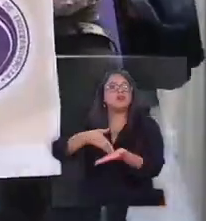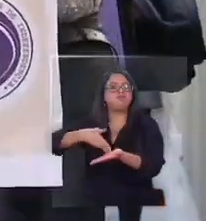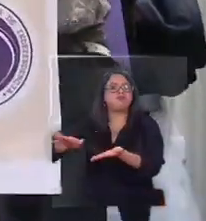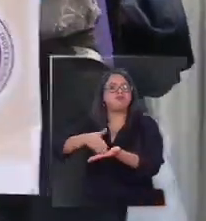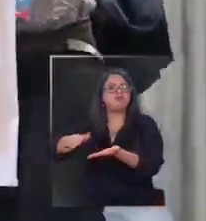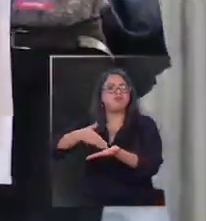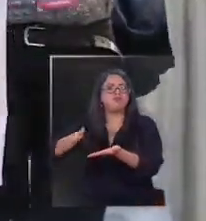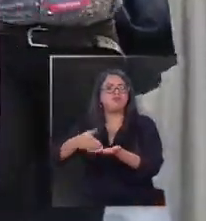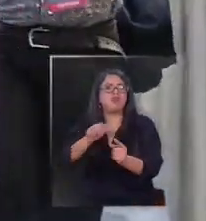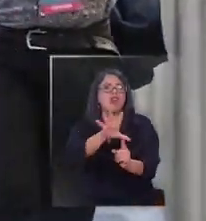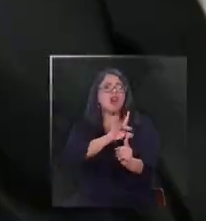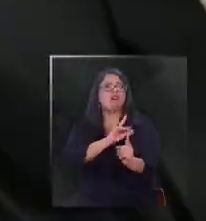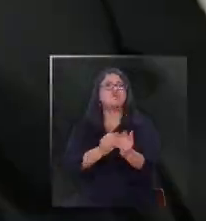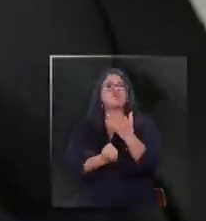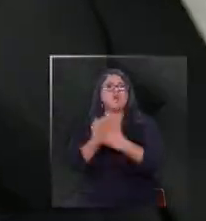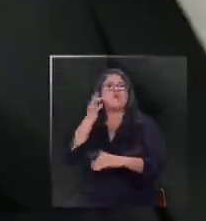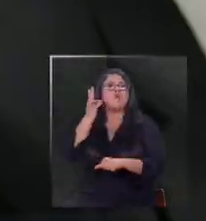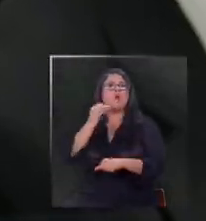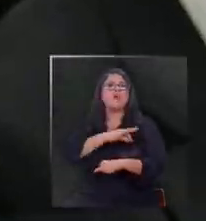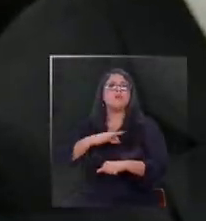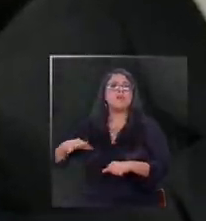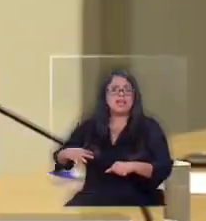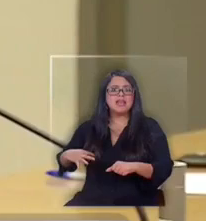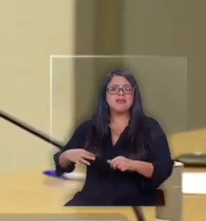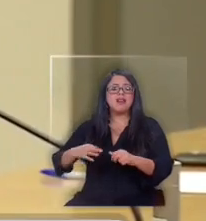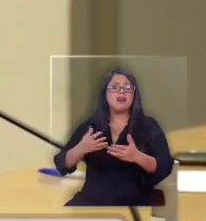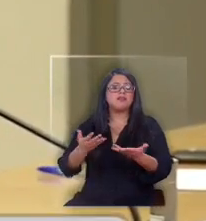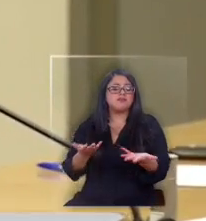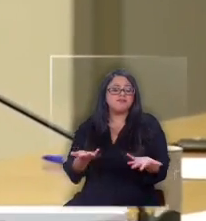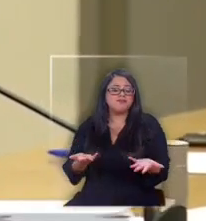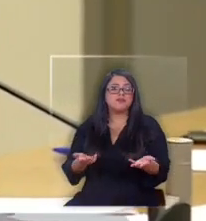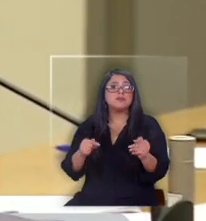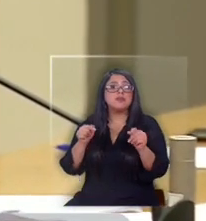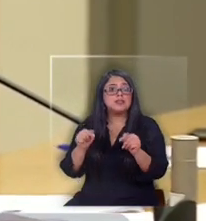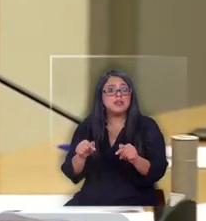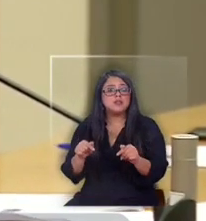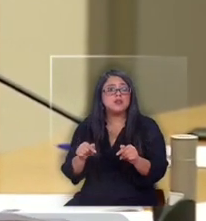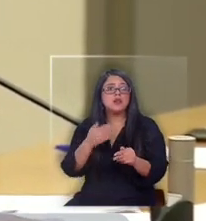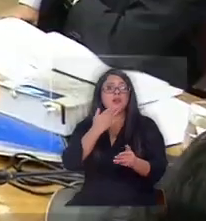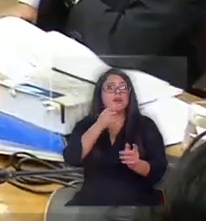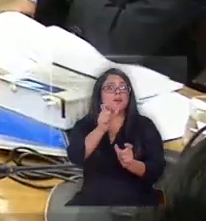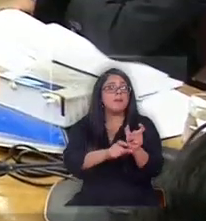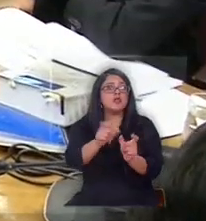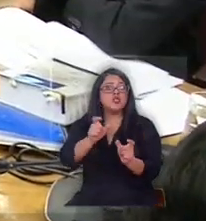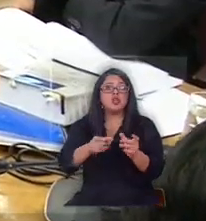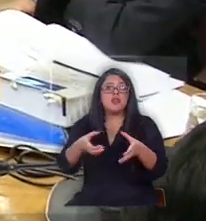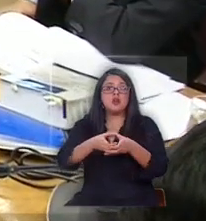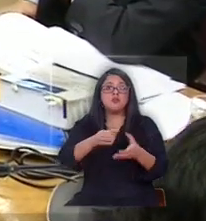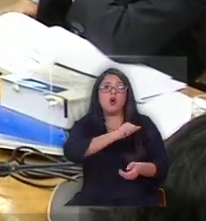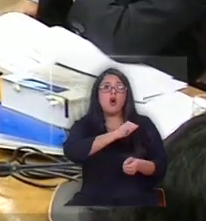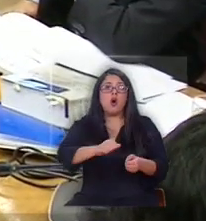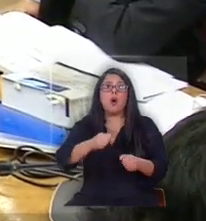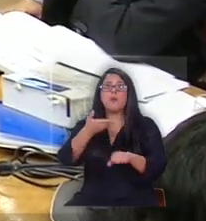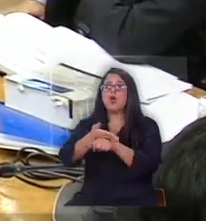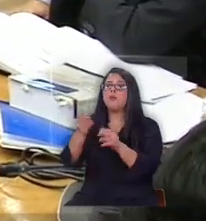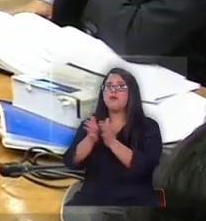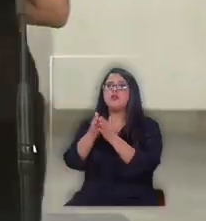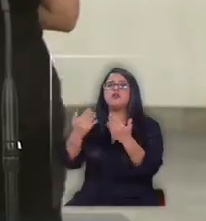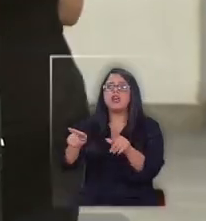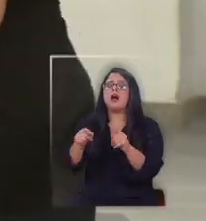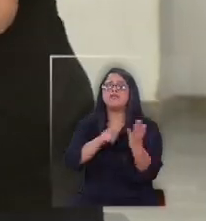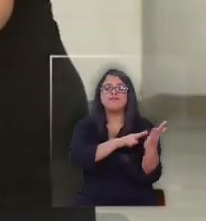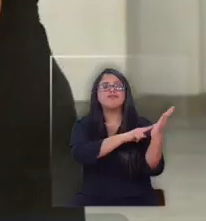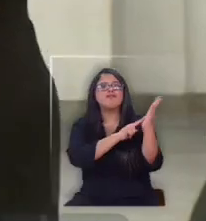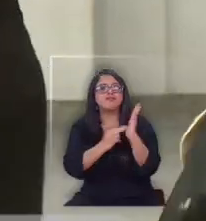Macarena Santelices, la nueva ministra de la Mujer y Equidad de Género. Eso mientras que parlamentarias de oposición la llamaron a presentar los